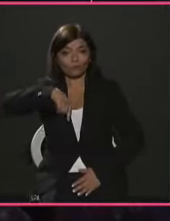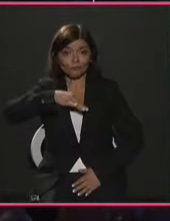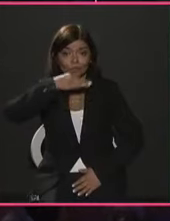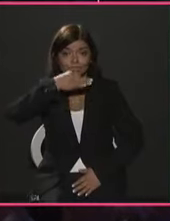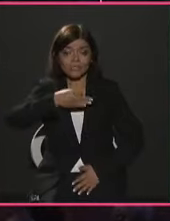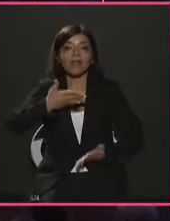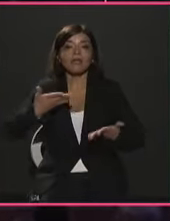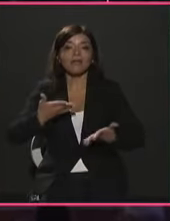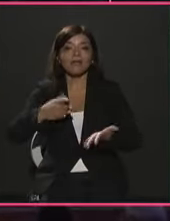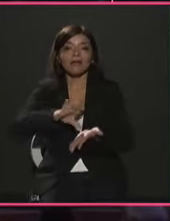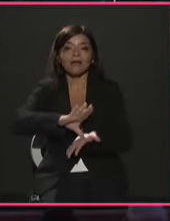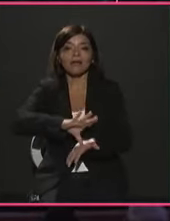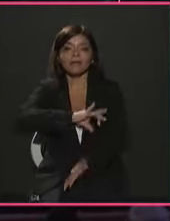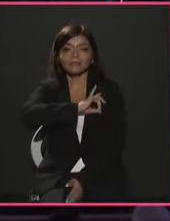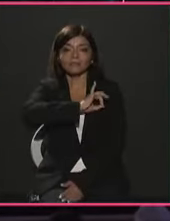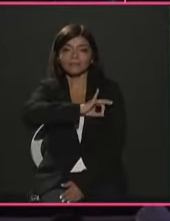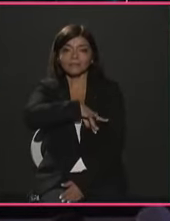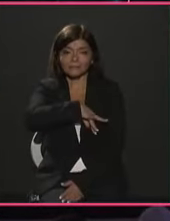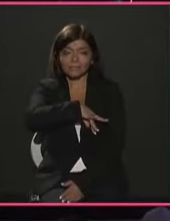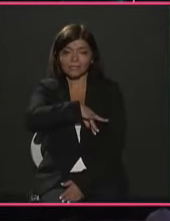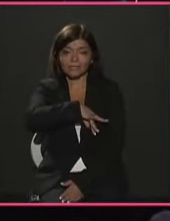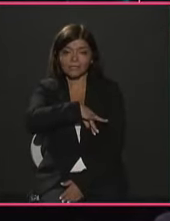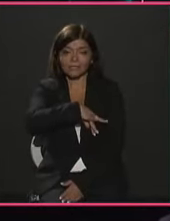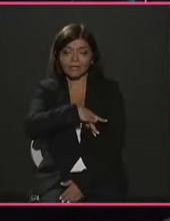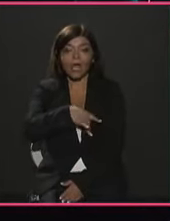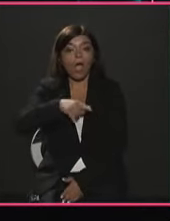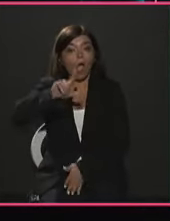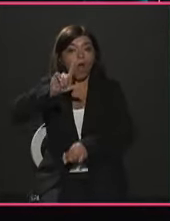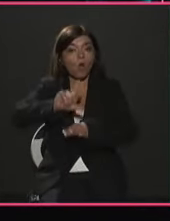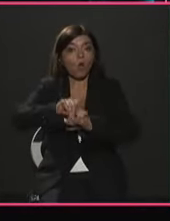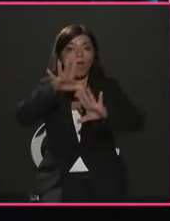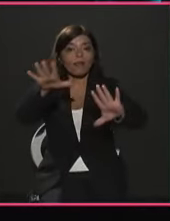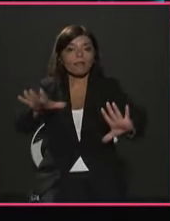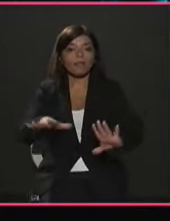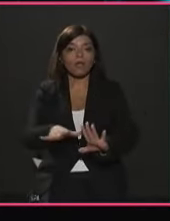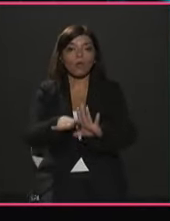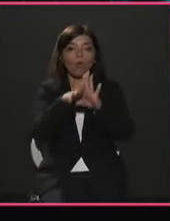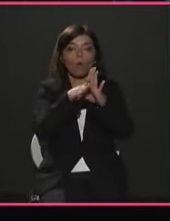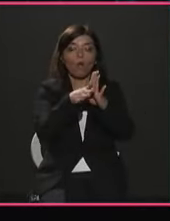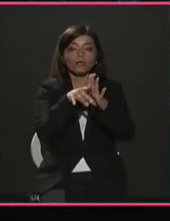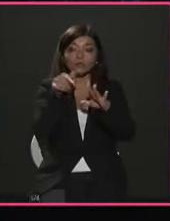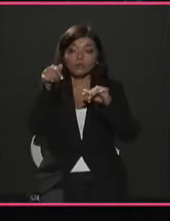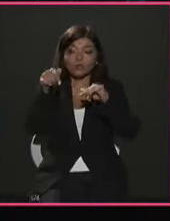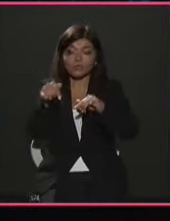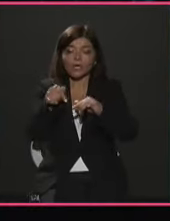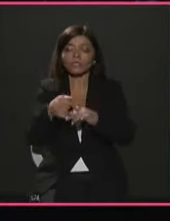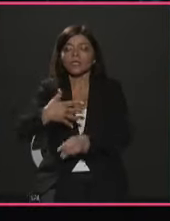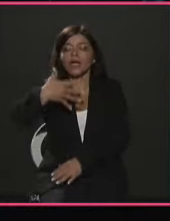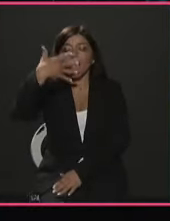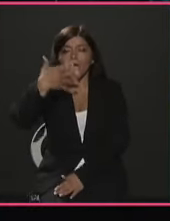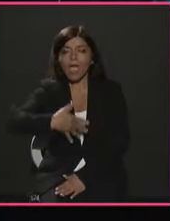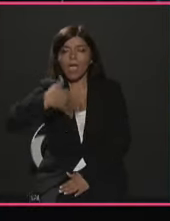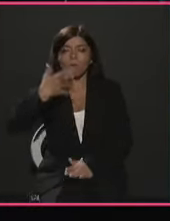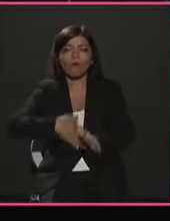que chile es el lugar de encuentro de uno de los más